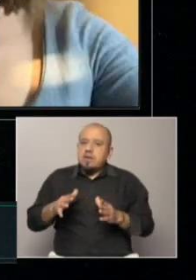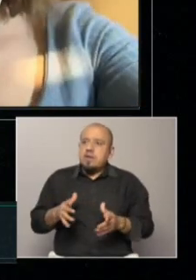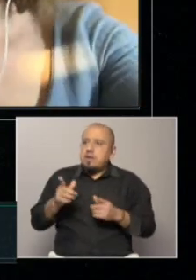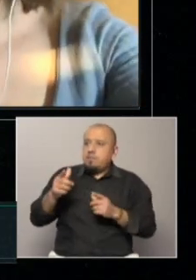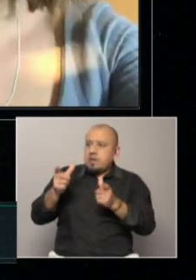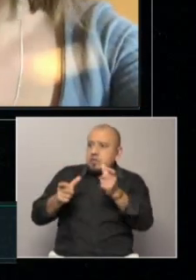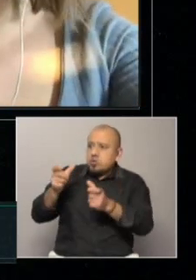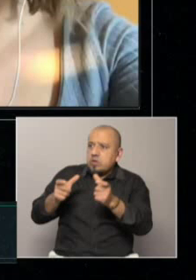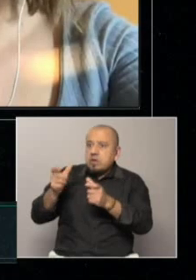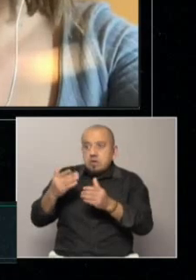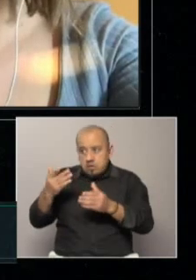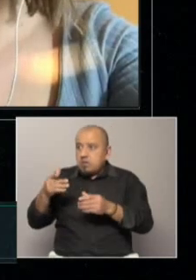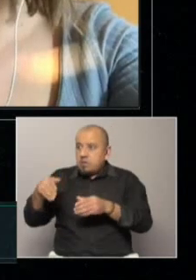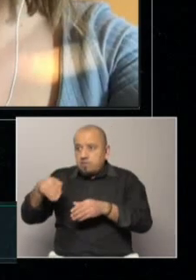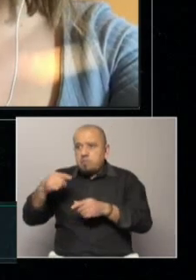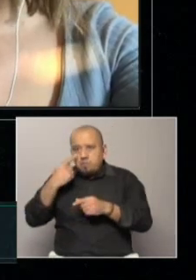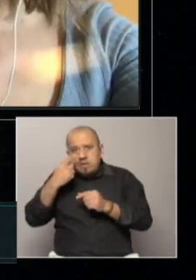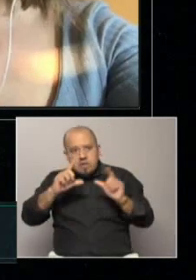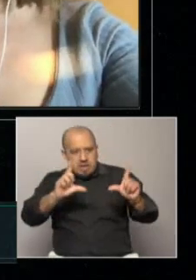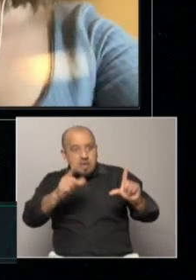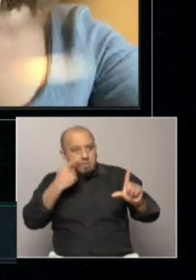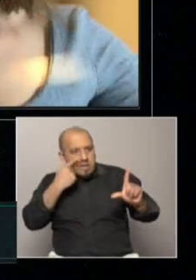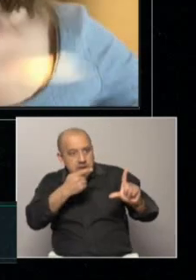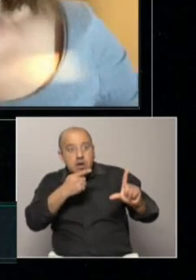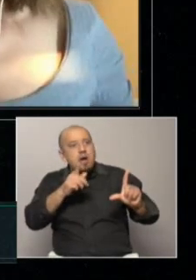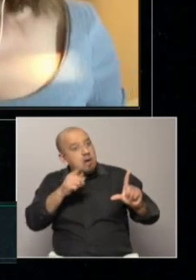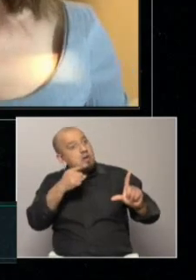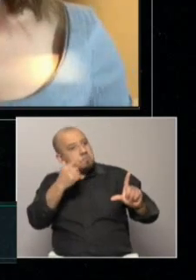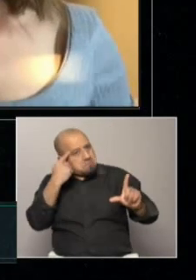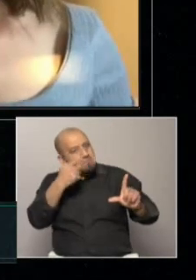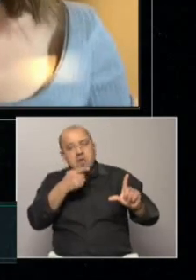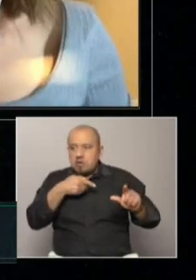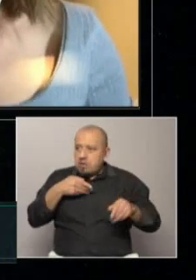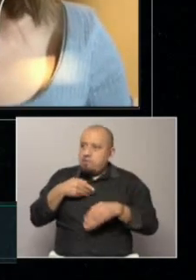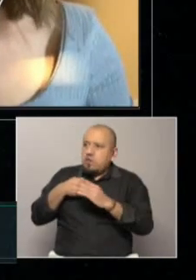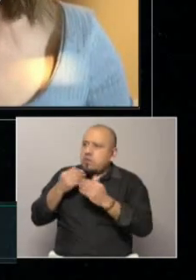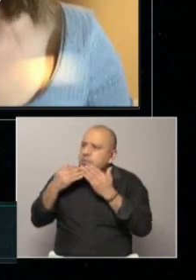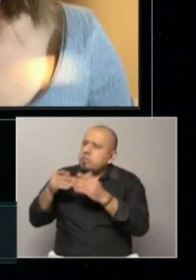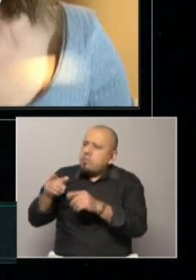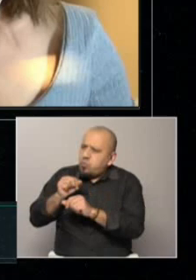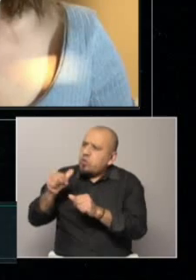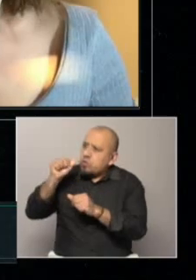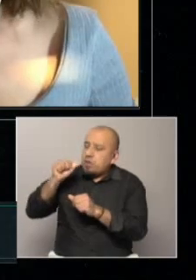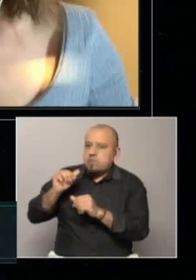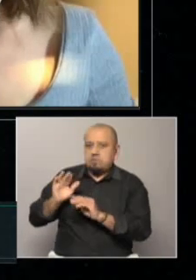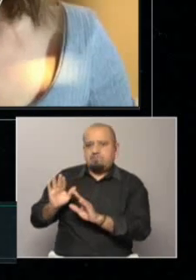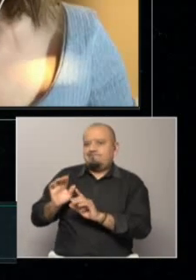Hubo gente que fue a preguntar por el dióxido de cloro. No, es tremendo. Entonces, es una actitud sumamente repudiable bajo mi